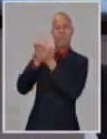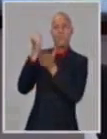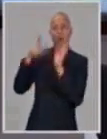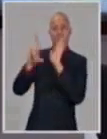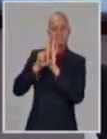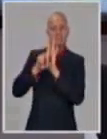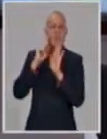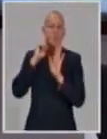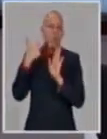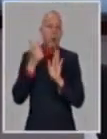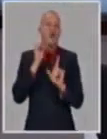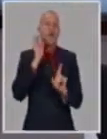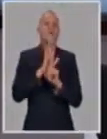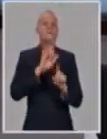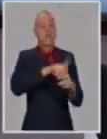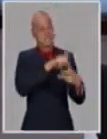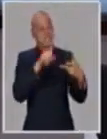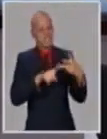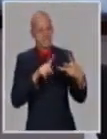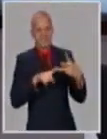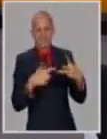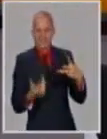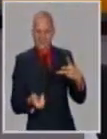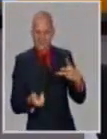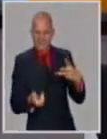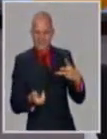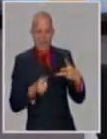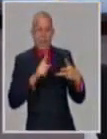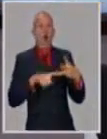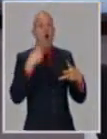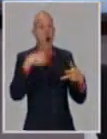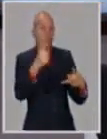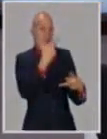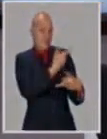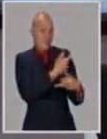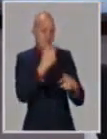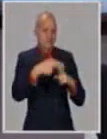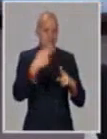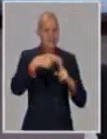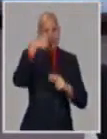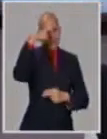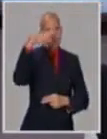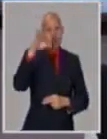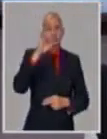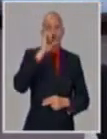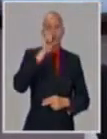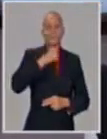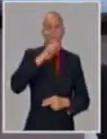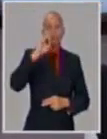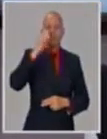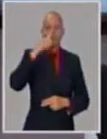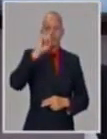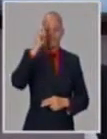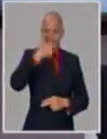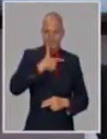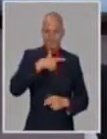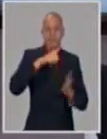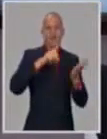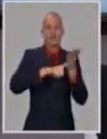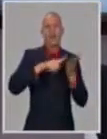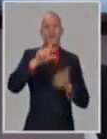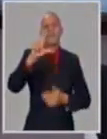Plus. También se está presentando un estudio clínico en convalecientes con la vacuna Mambisa. O